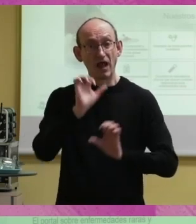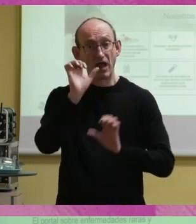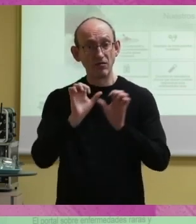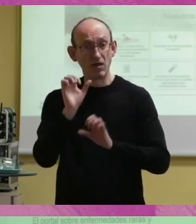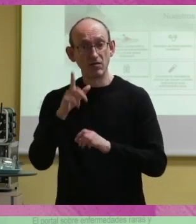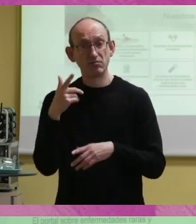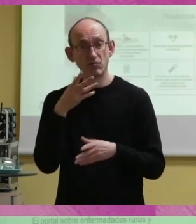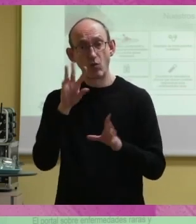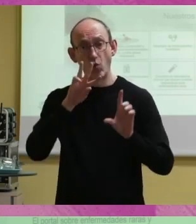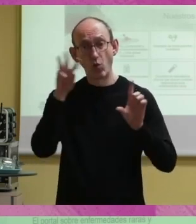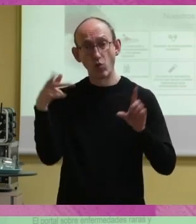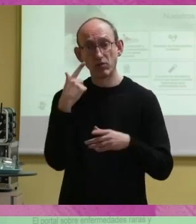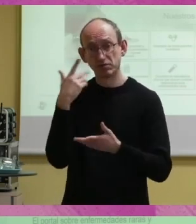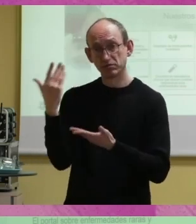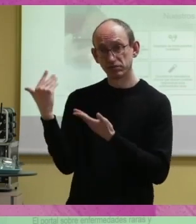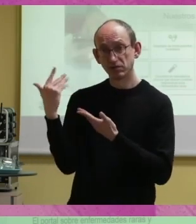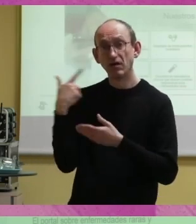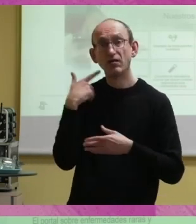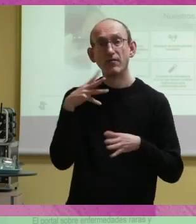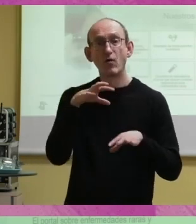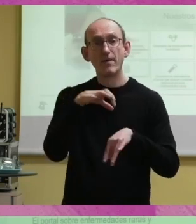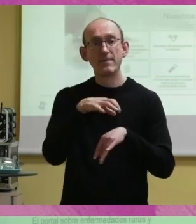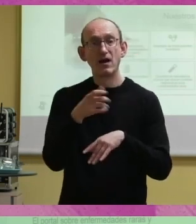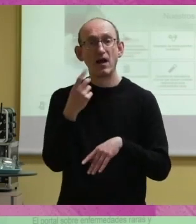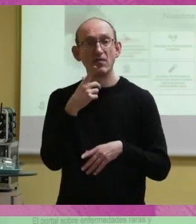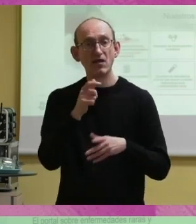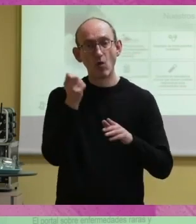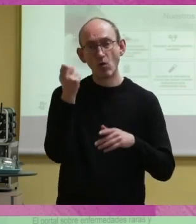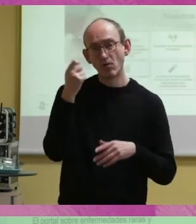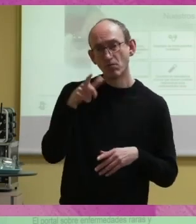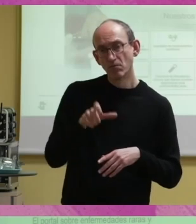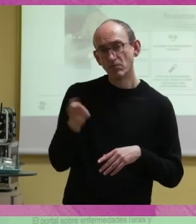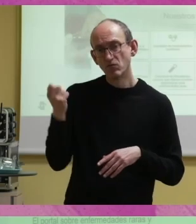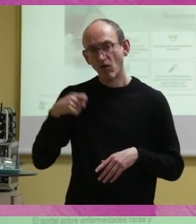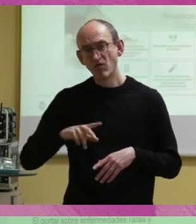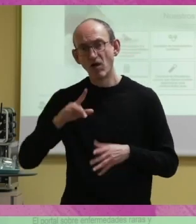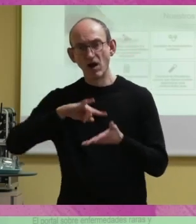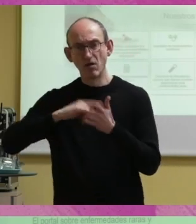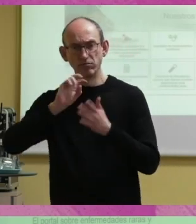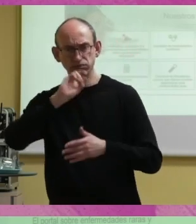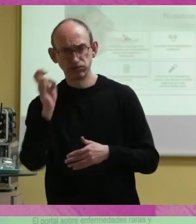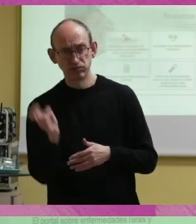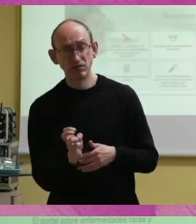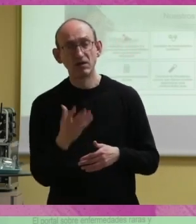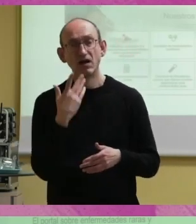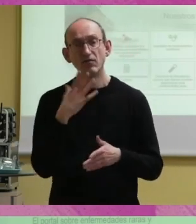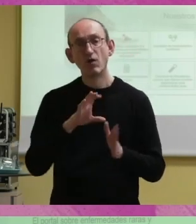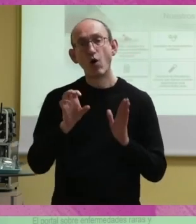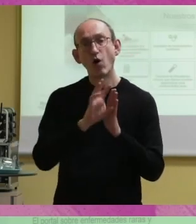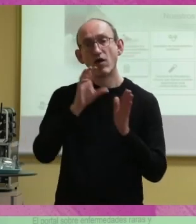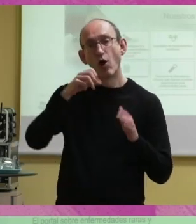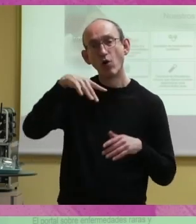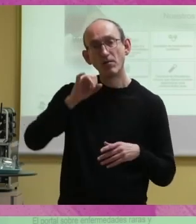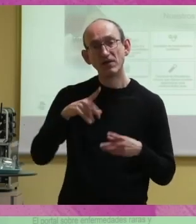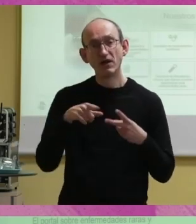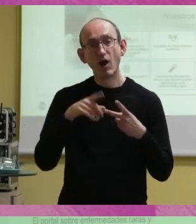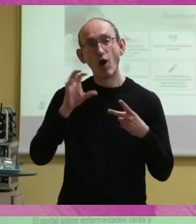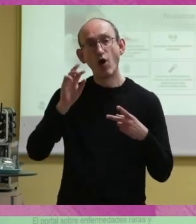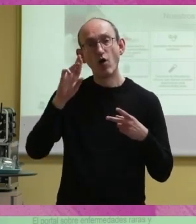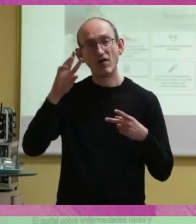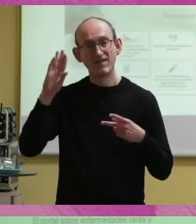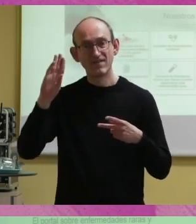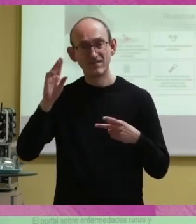Orphanet, que seguro conocéis, para medicamentos profesionales, proyectos. Que sepáis que cosas como los códigos OMIM y ORFA están llegando a